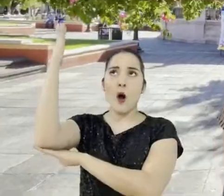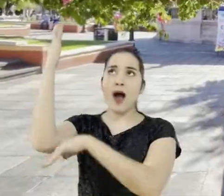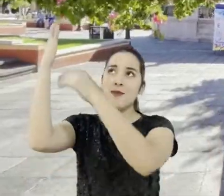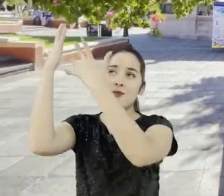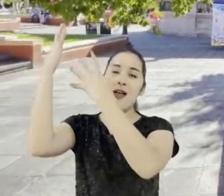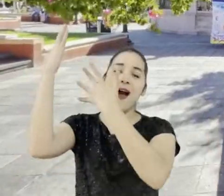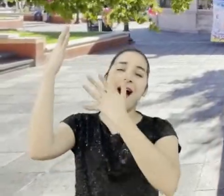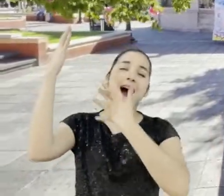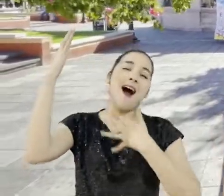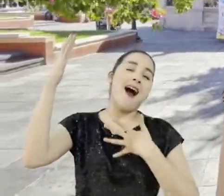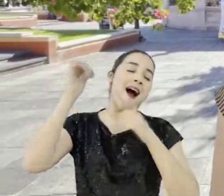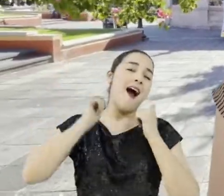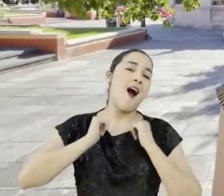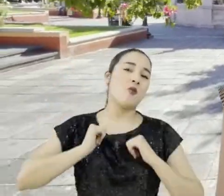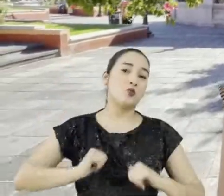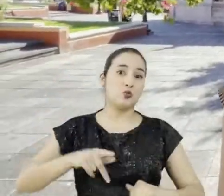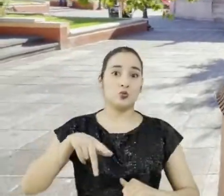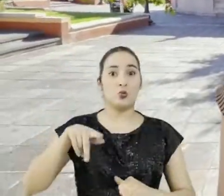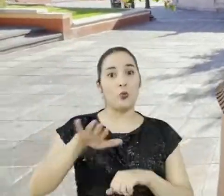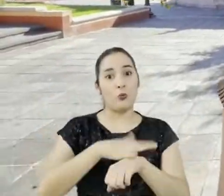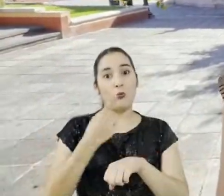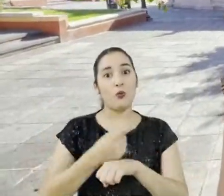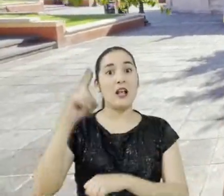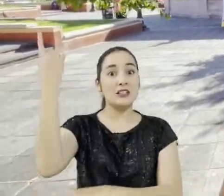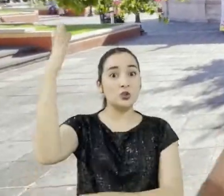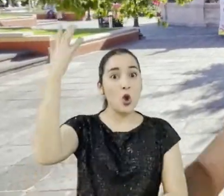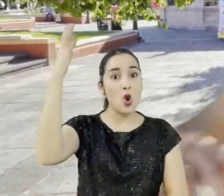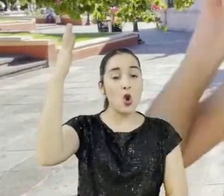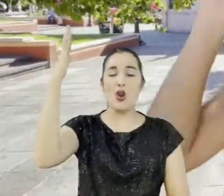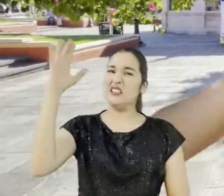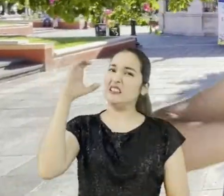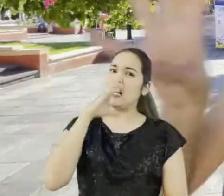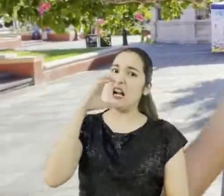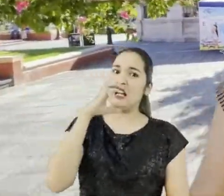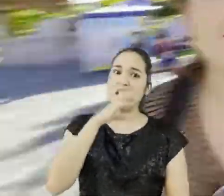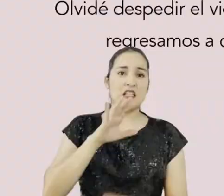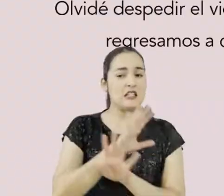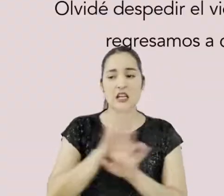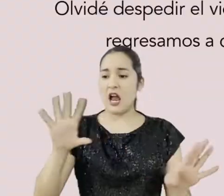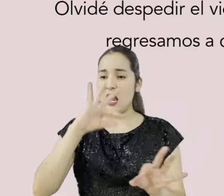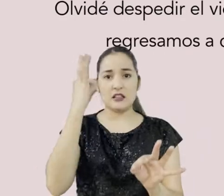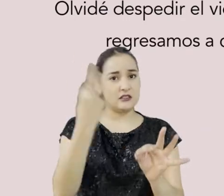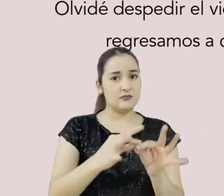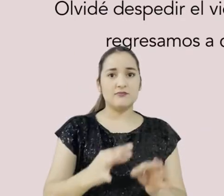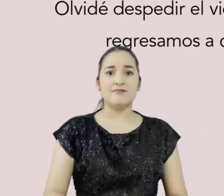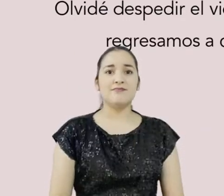de la sombra, del viento. Porque en el sol sí está muy caluroso. Y eso.